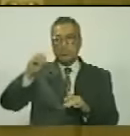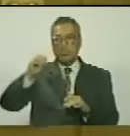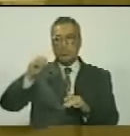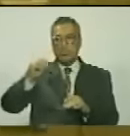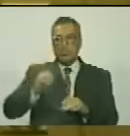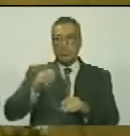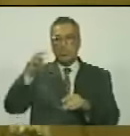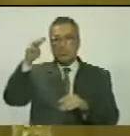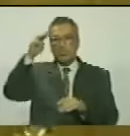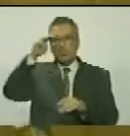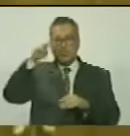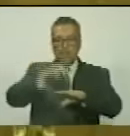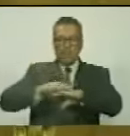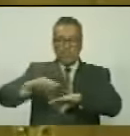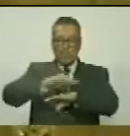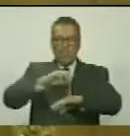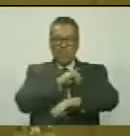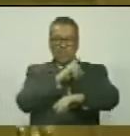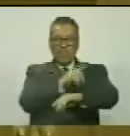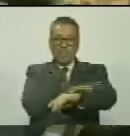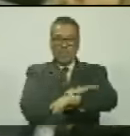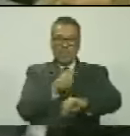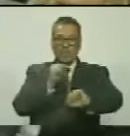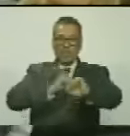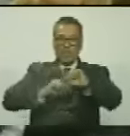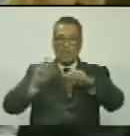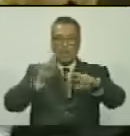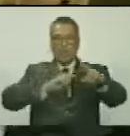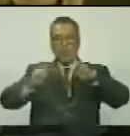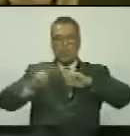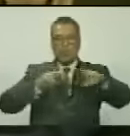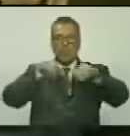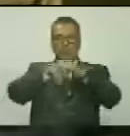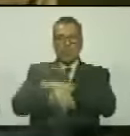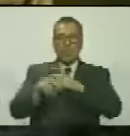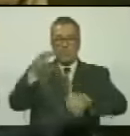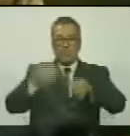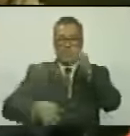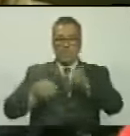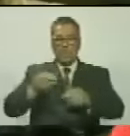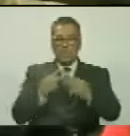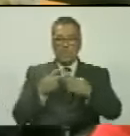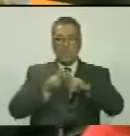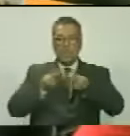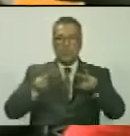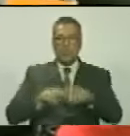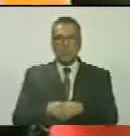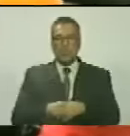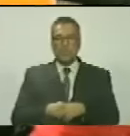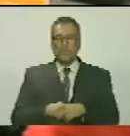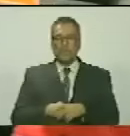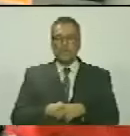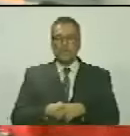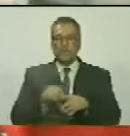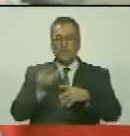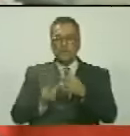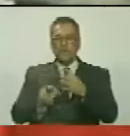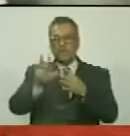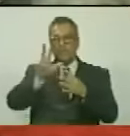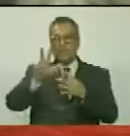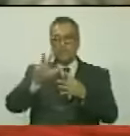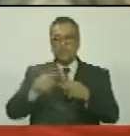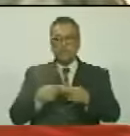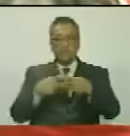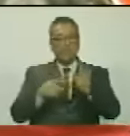ministro del Poder Popular para las Relaciones Interiores Justicia y Paz tercero